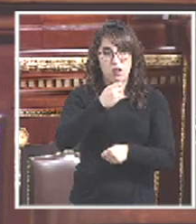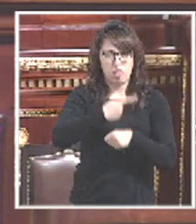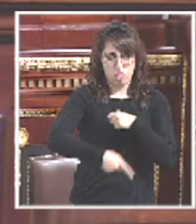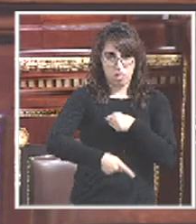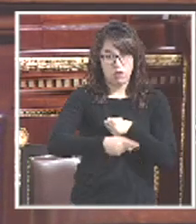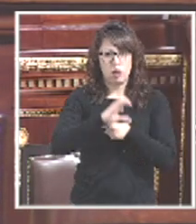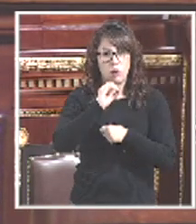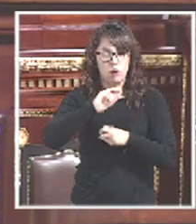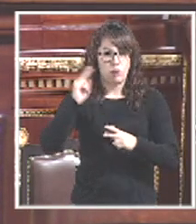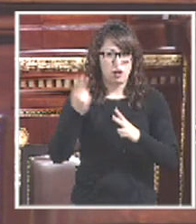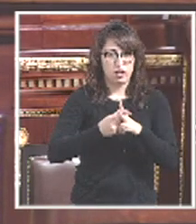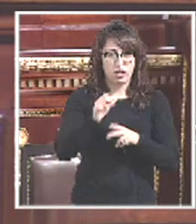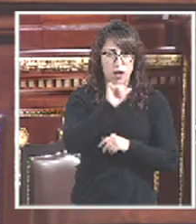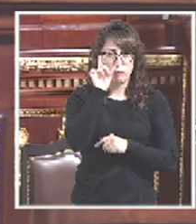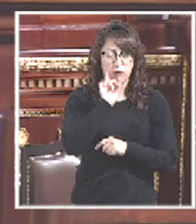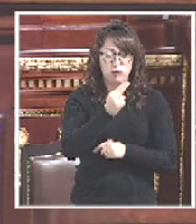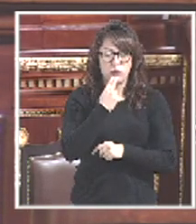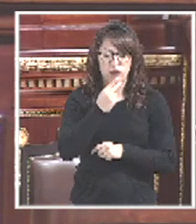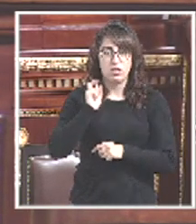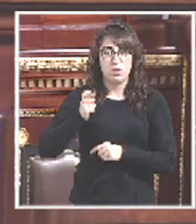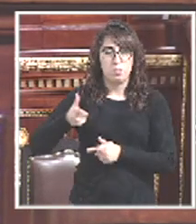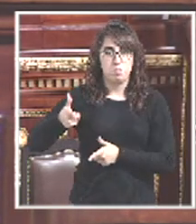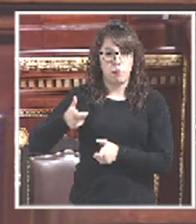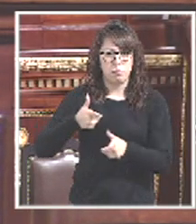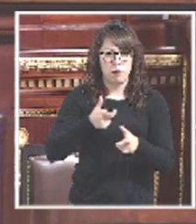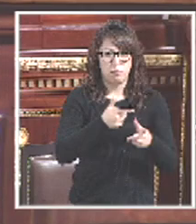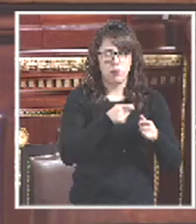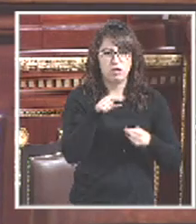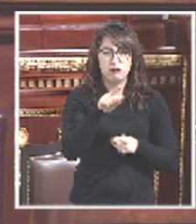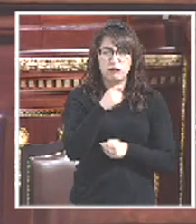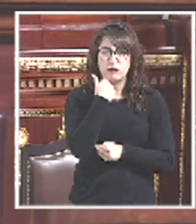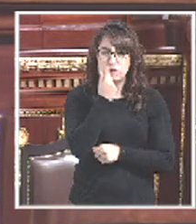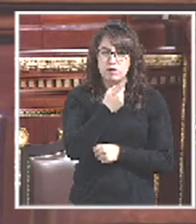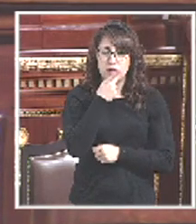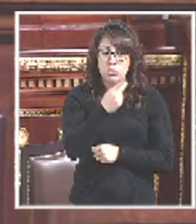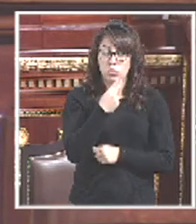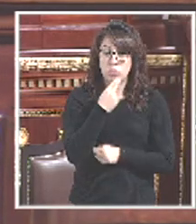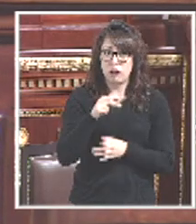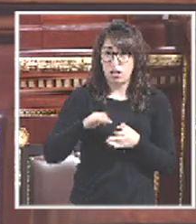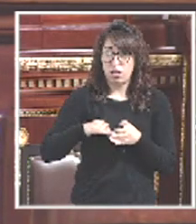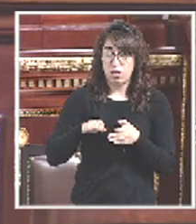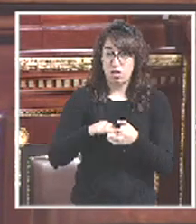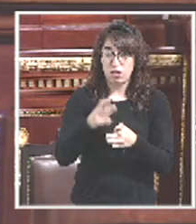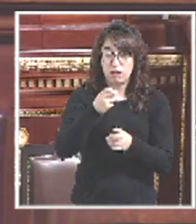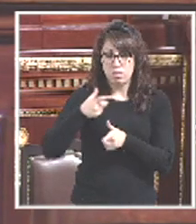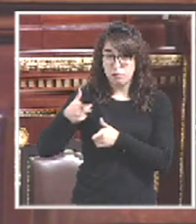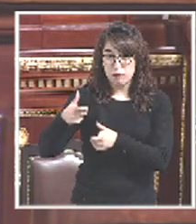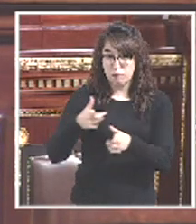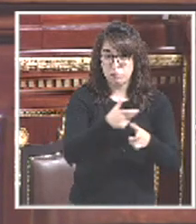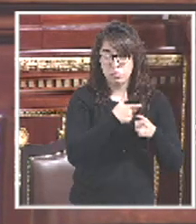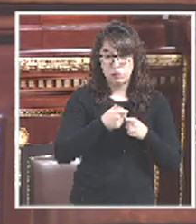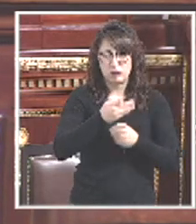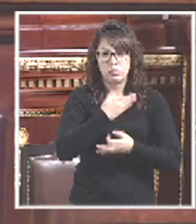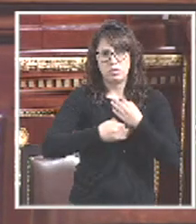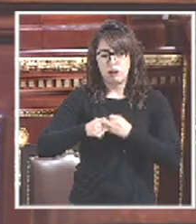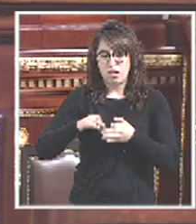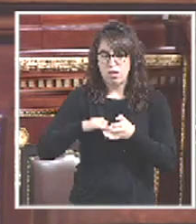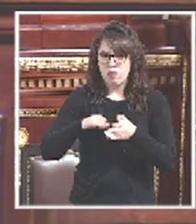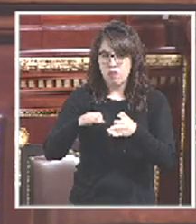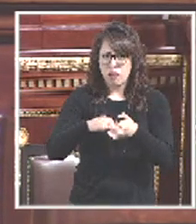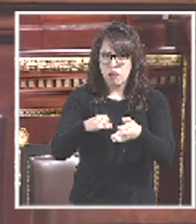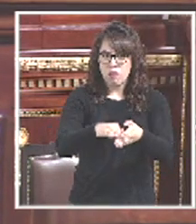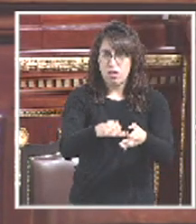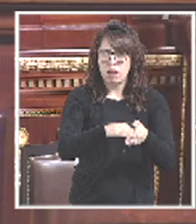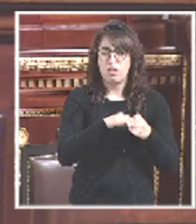feminicidios fueron causados con armas de fuego. Esto quiere decir que el uso de armas de fuego en delitos es una constante y